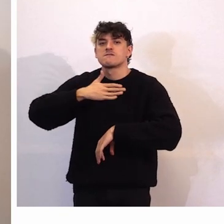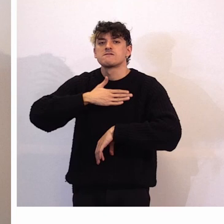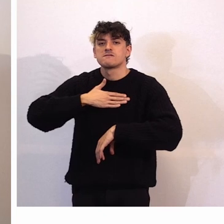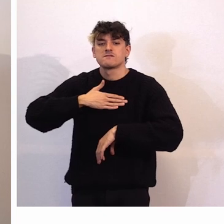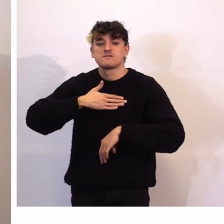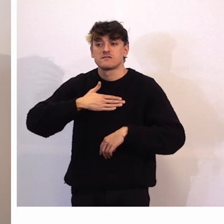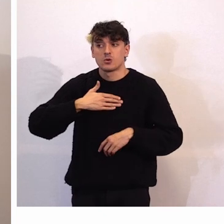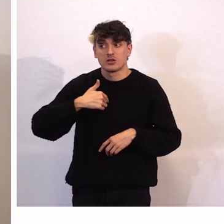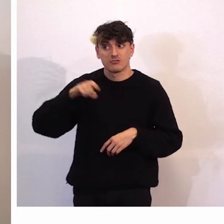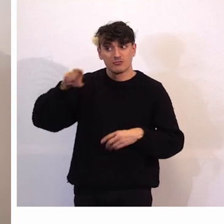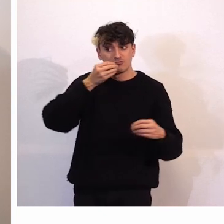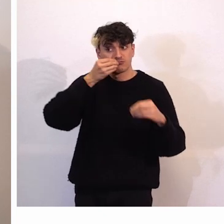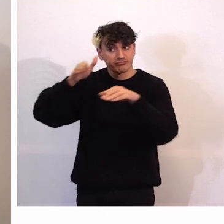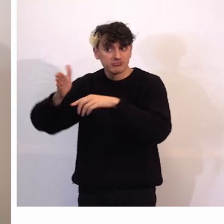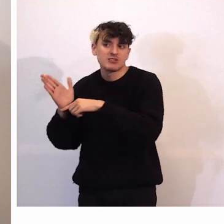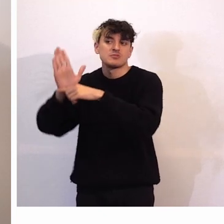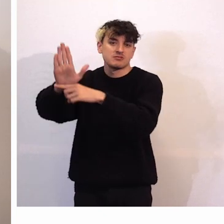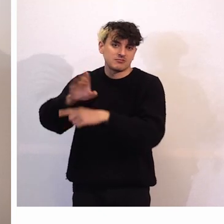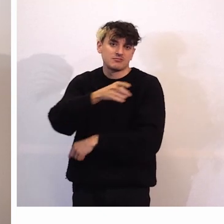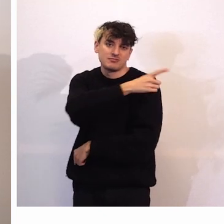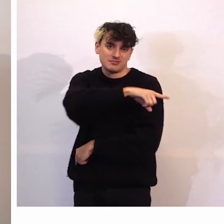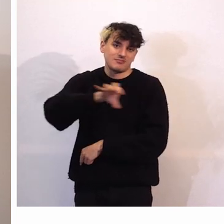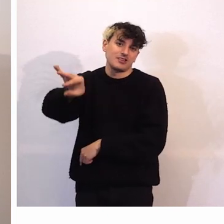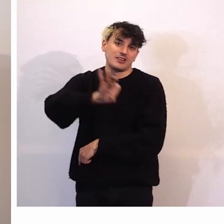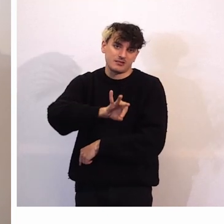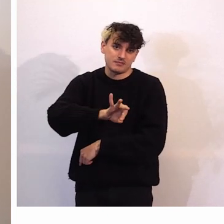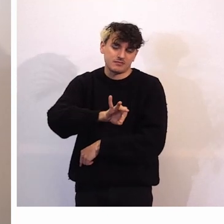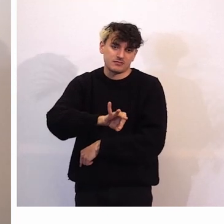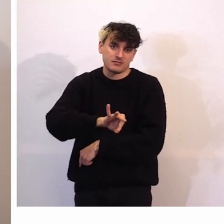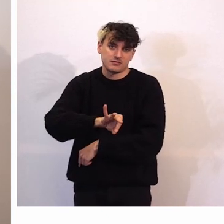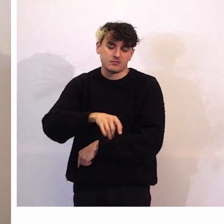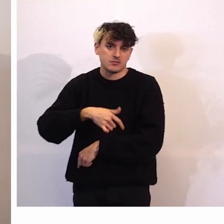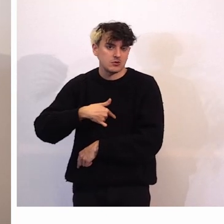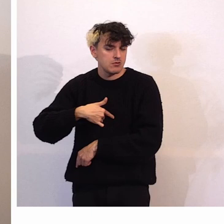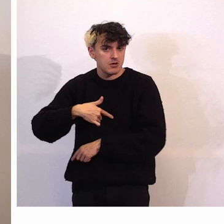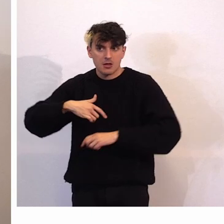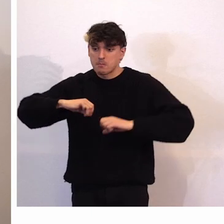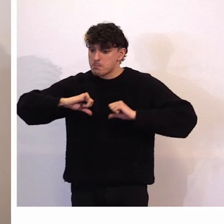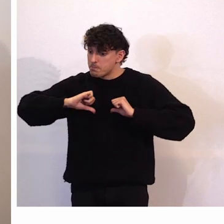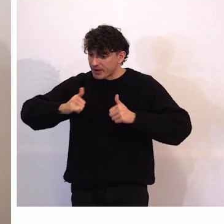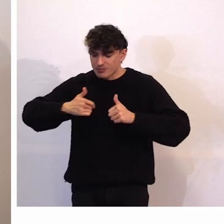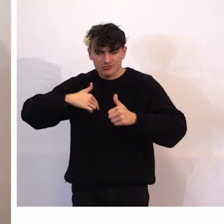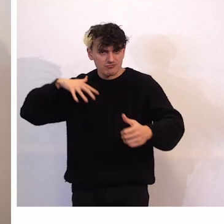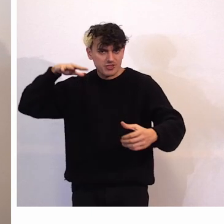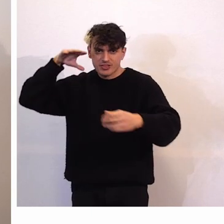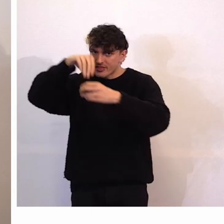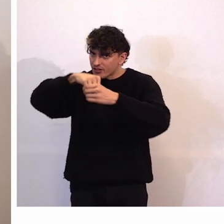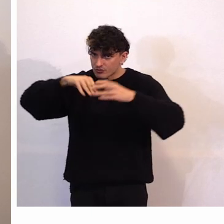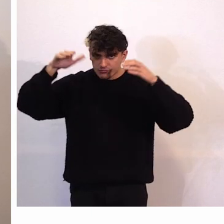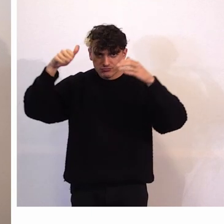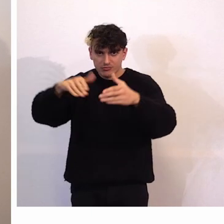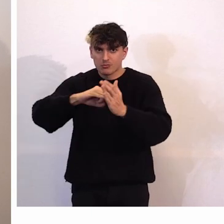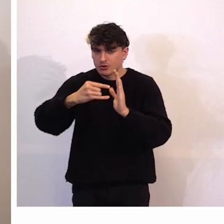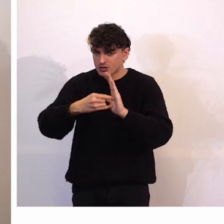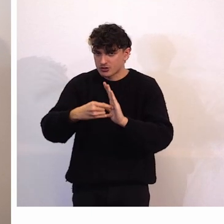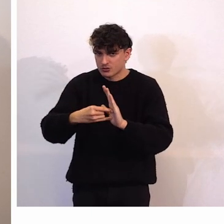representarles. Desde el primer momento me impliqué en el proyecto, y